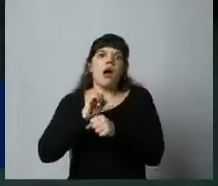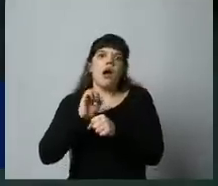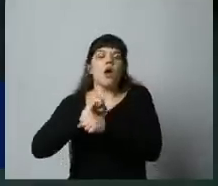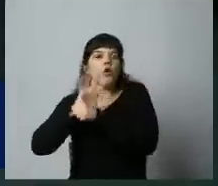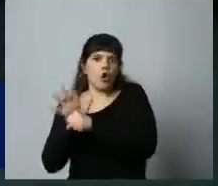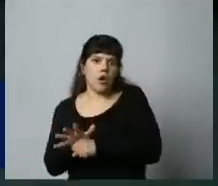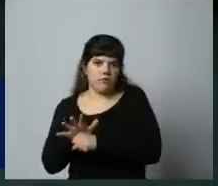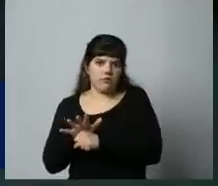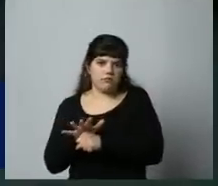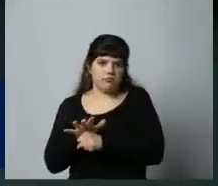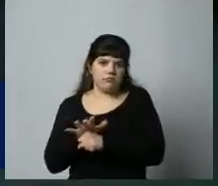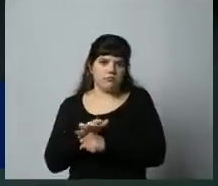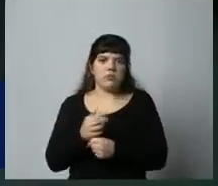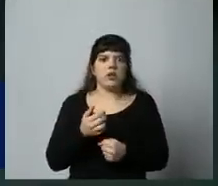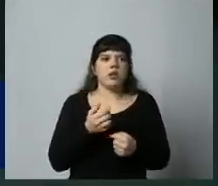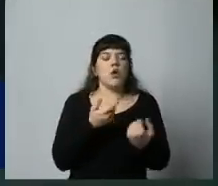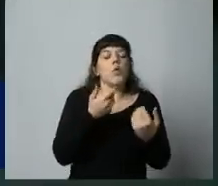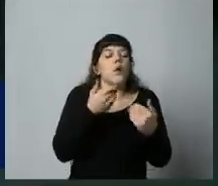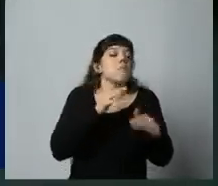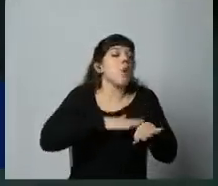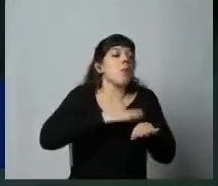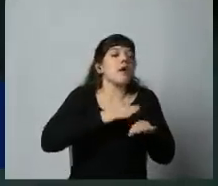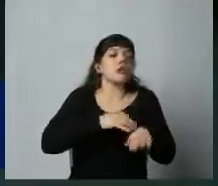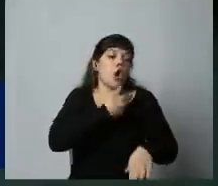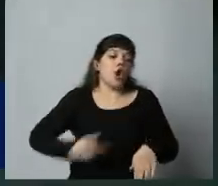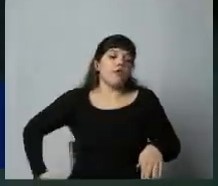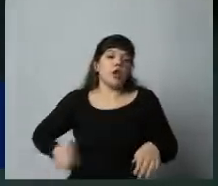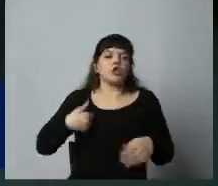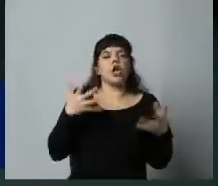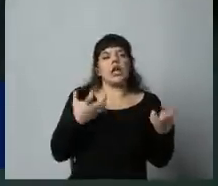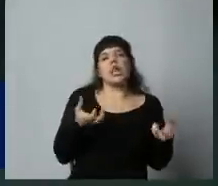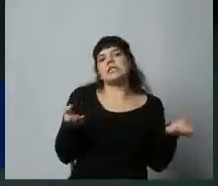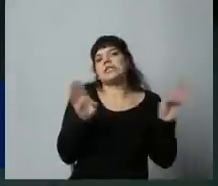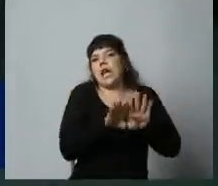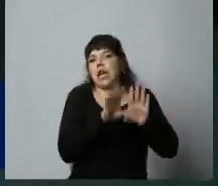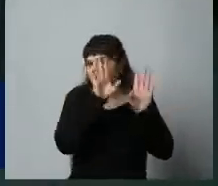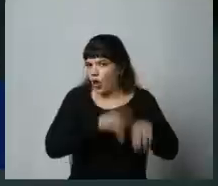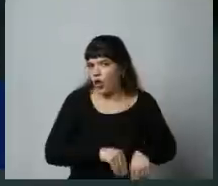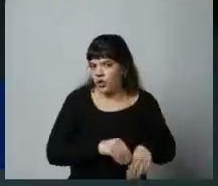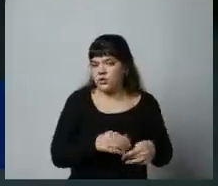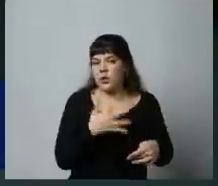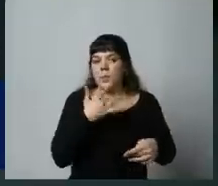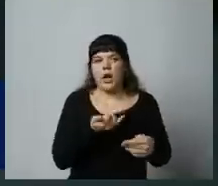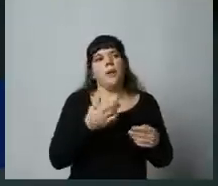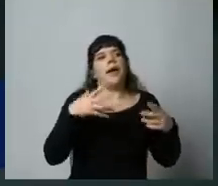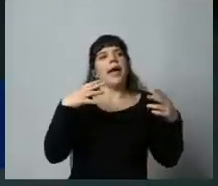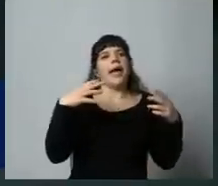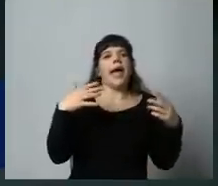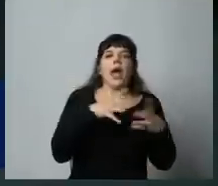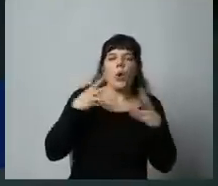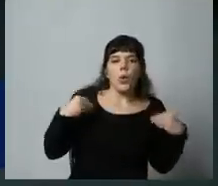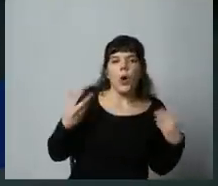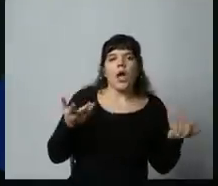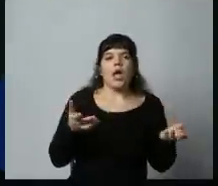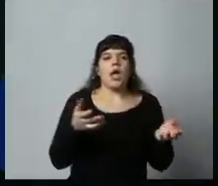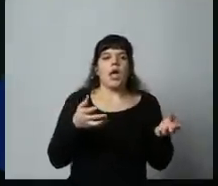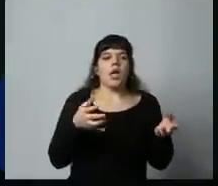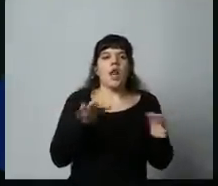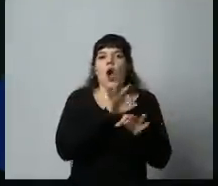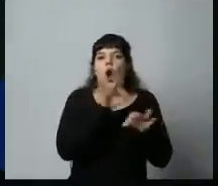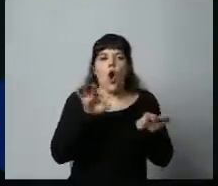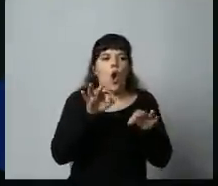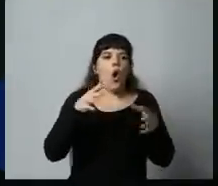habían dicho ciérrese las cosas entonces tomar en cuenta los cierres de las escuelas instituciones educativas las restricciones a la